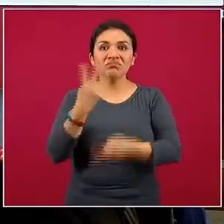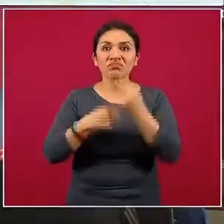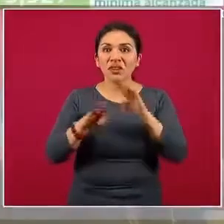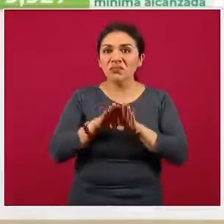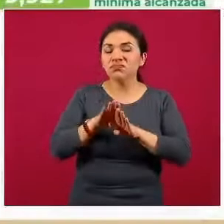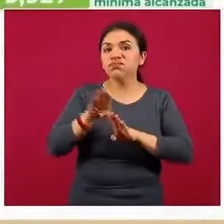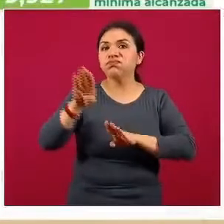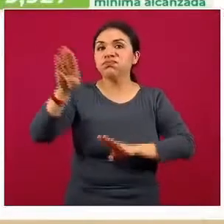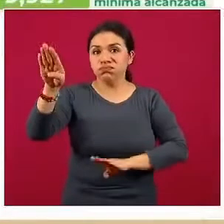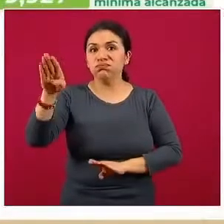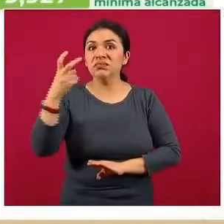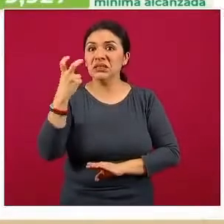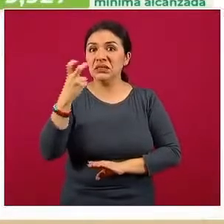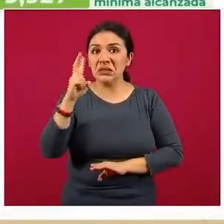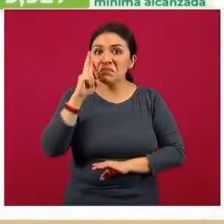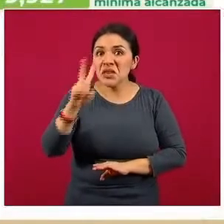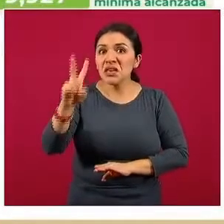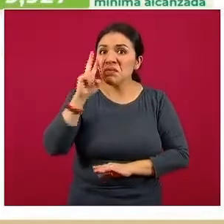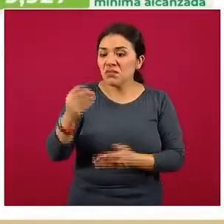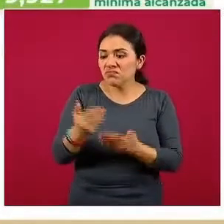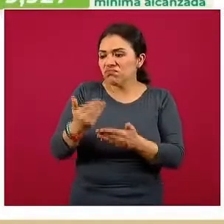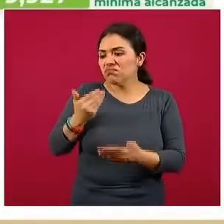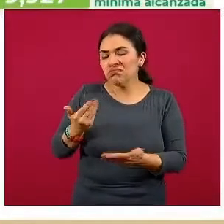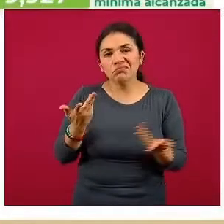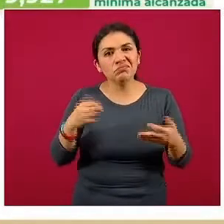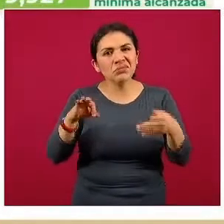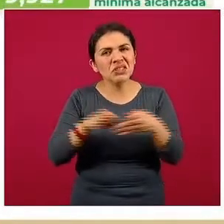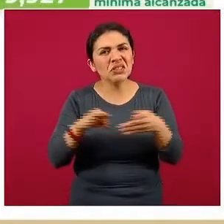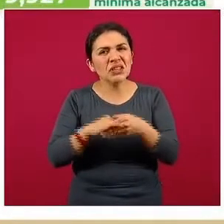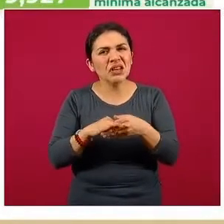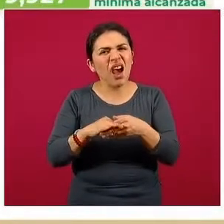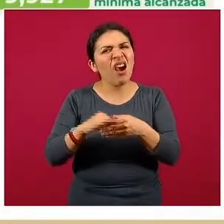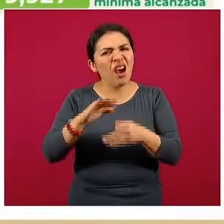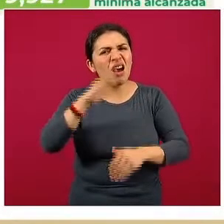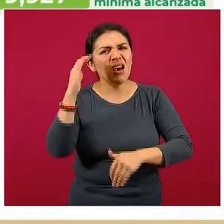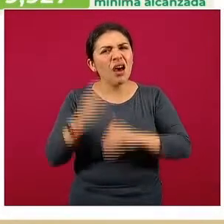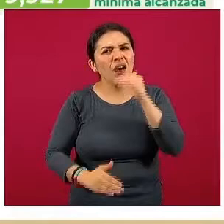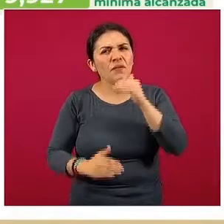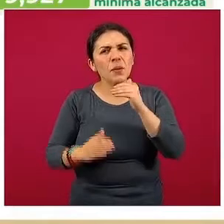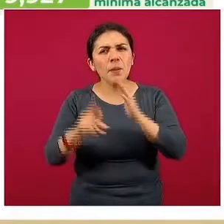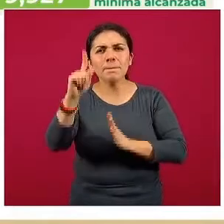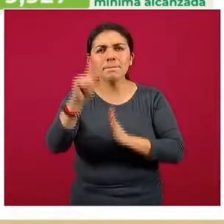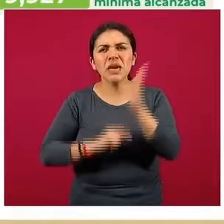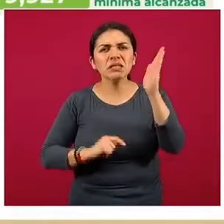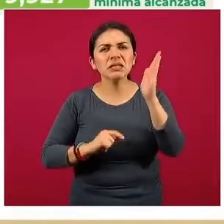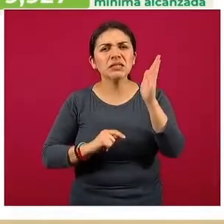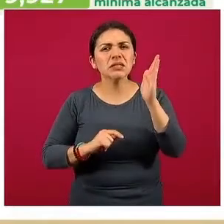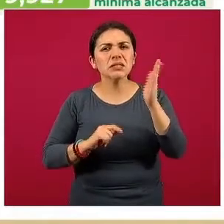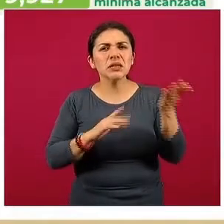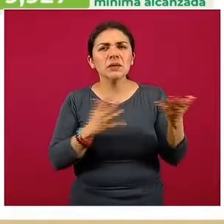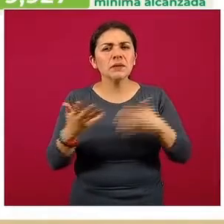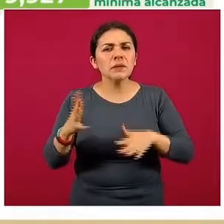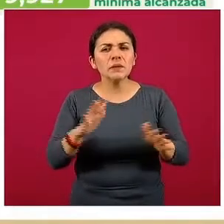ascendente que hemos visto prácticamente desde que a finales del mes de